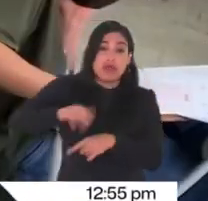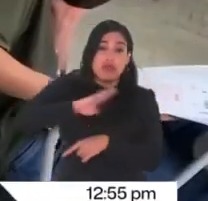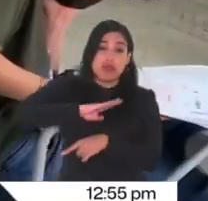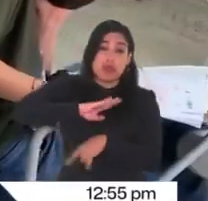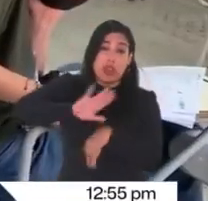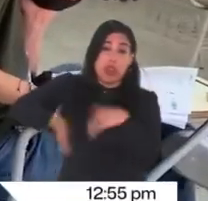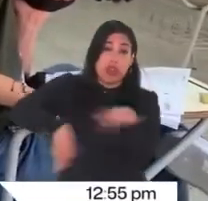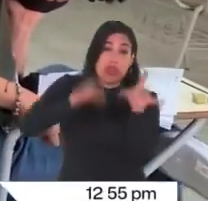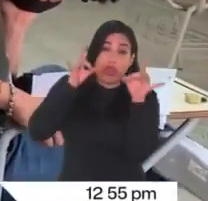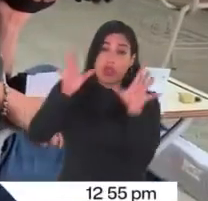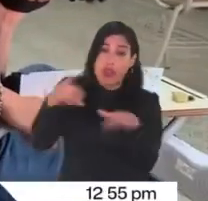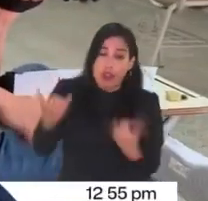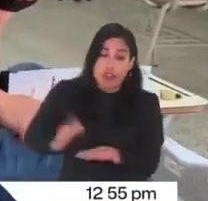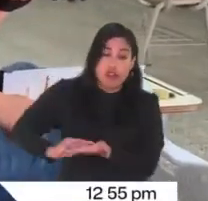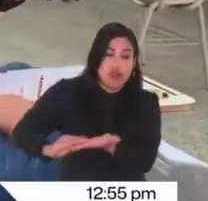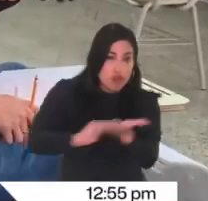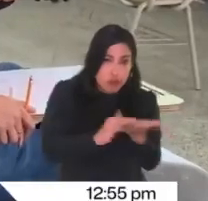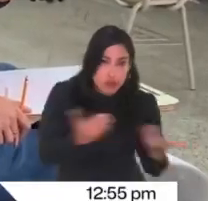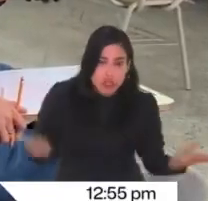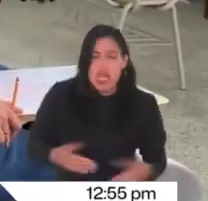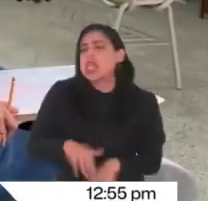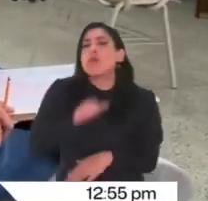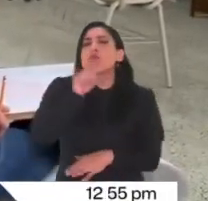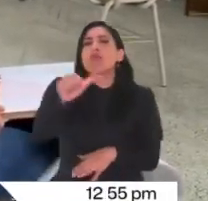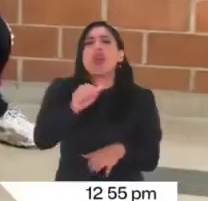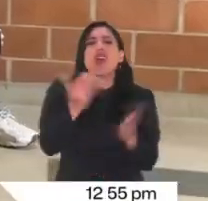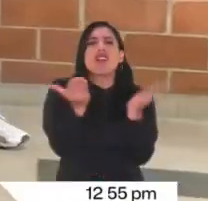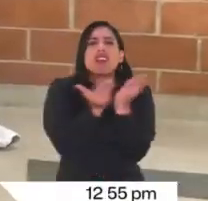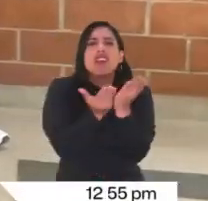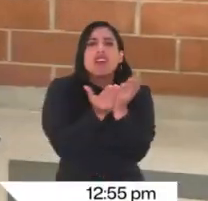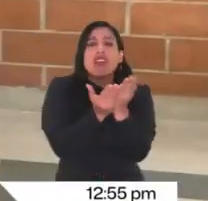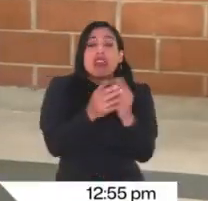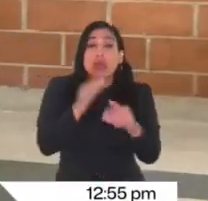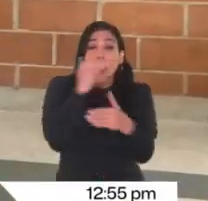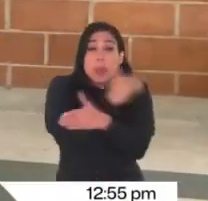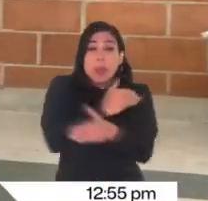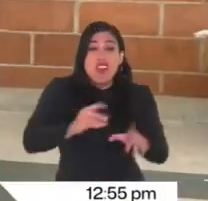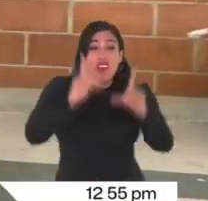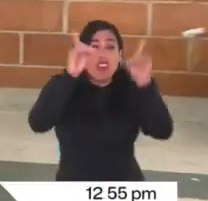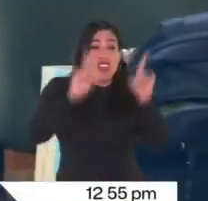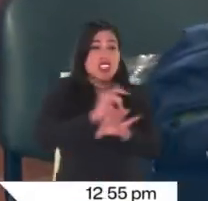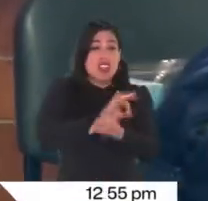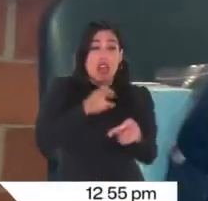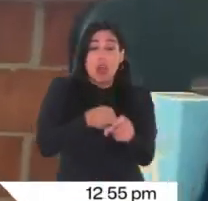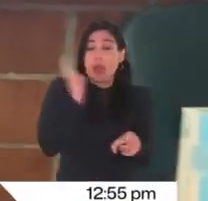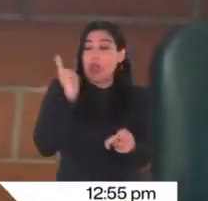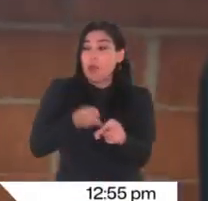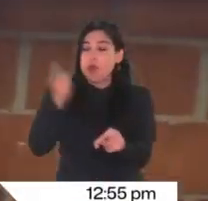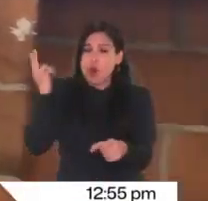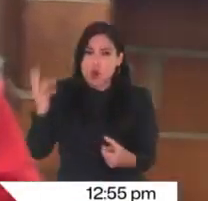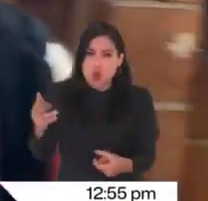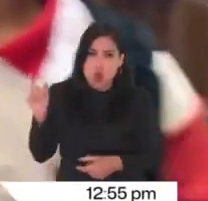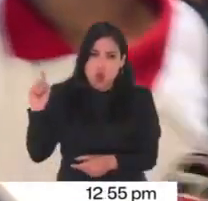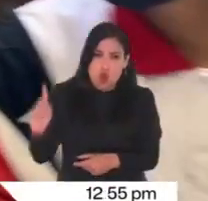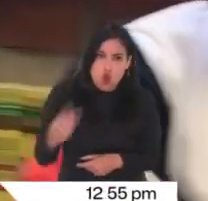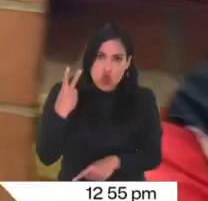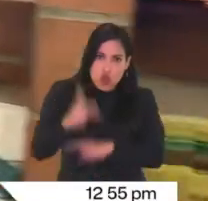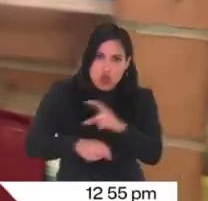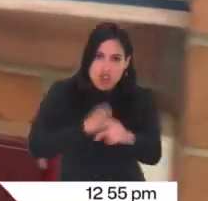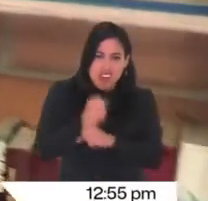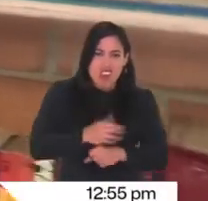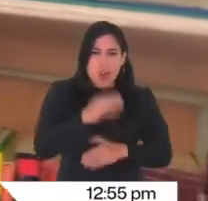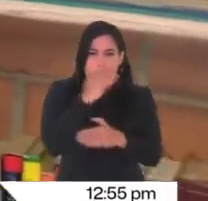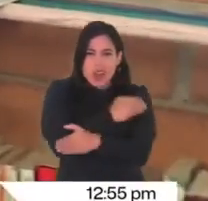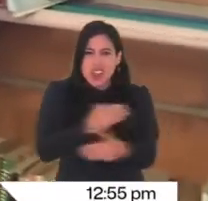A eso se le suma que la deserción escolar es la más alta en los últimos 12 años. Niños, niñas y jóvenes